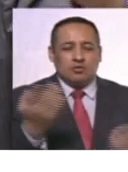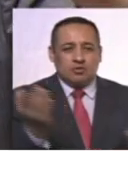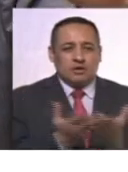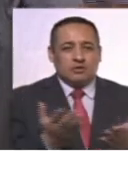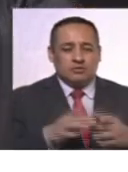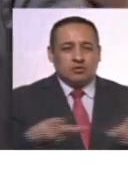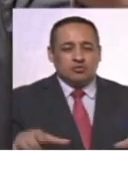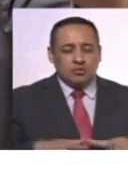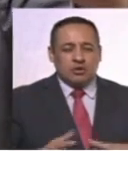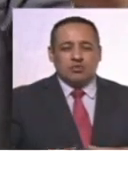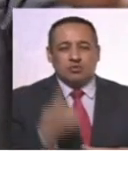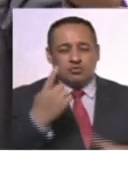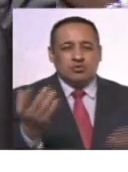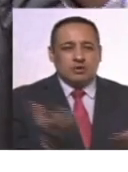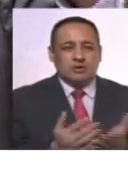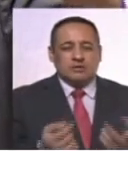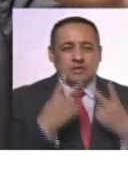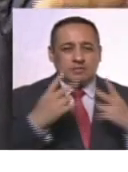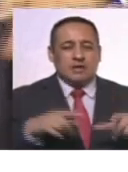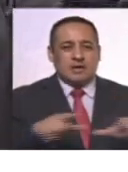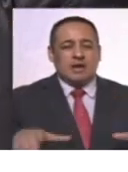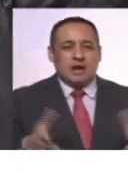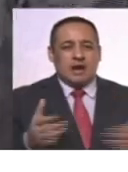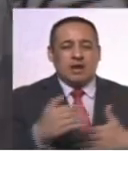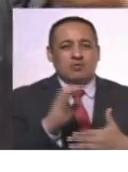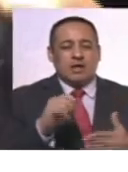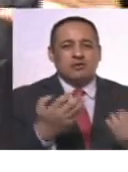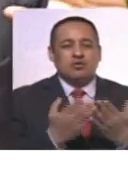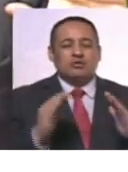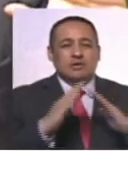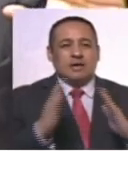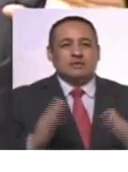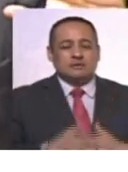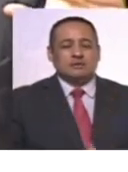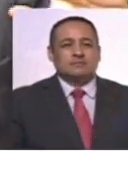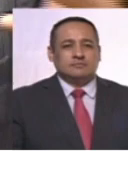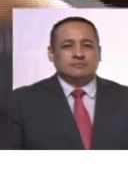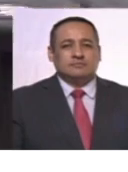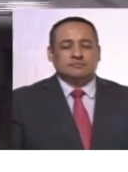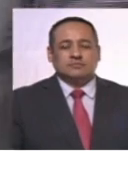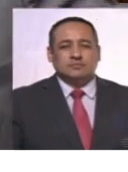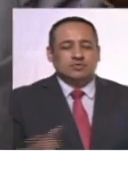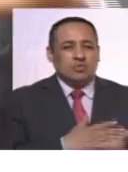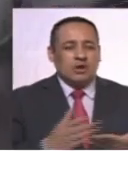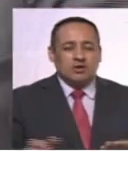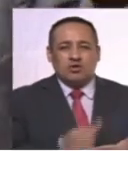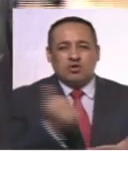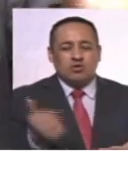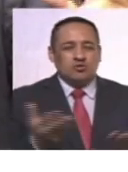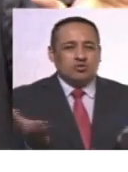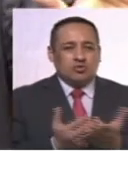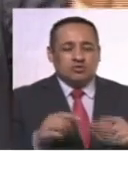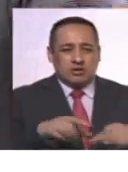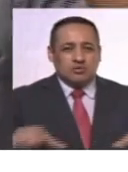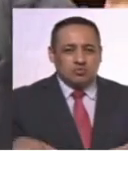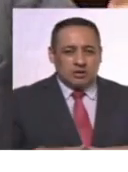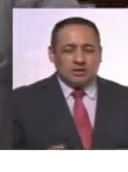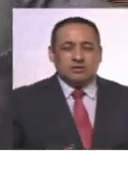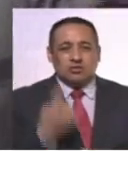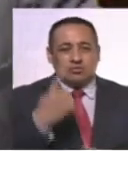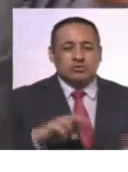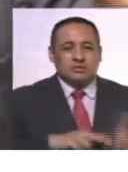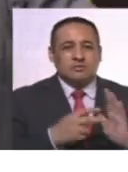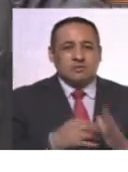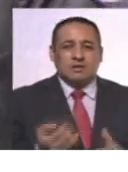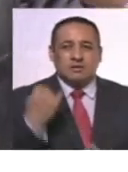centro poblado, el único, y está en aulas prefabricadas, sin casas habitación. No hay otro colegio en ese ámbito, es el único. Y